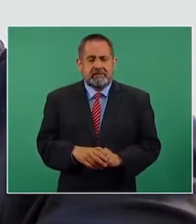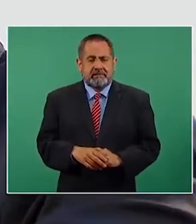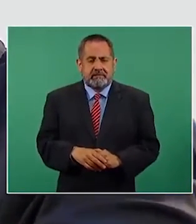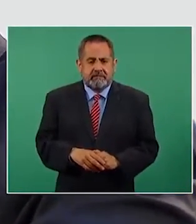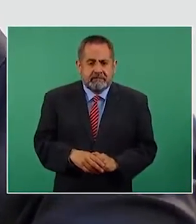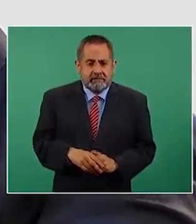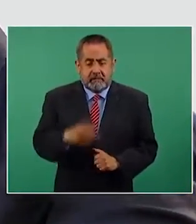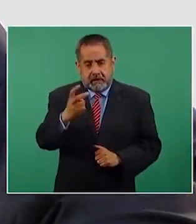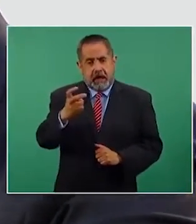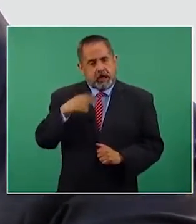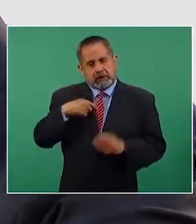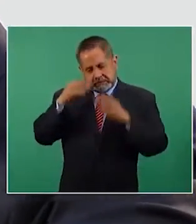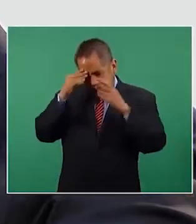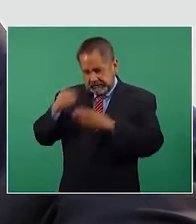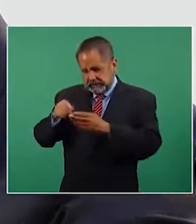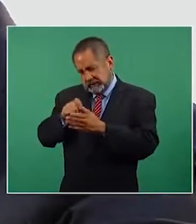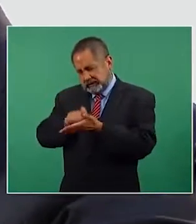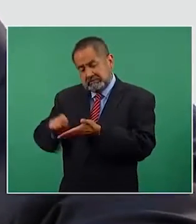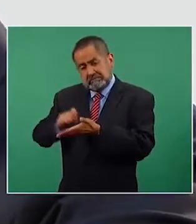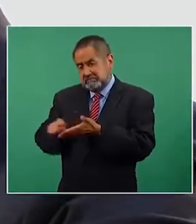Entonces, ahí voy a estar ocupado.